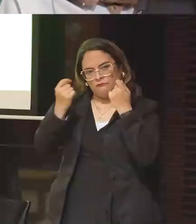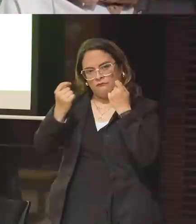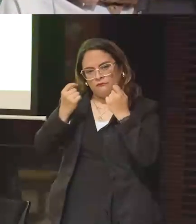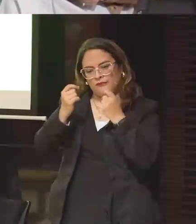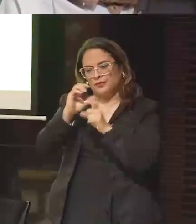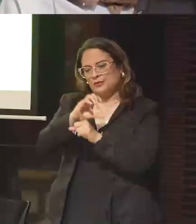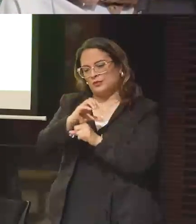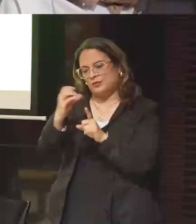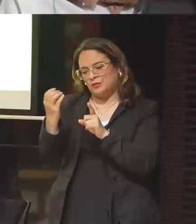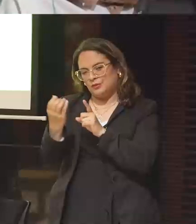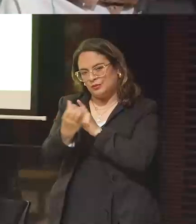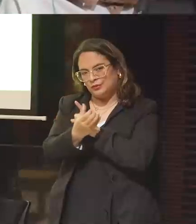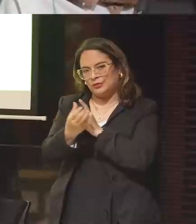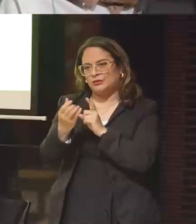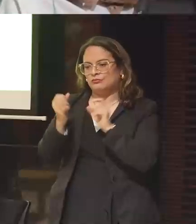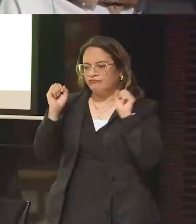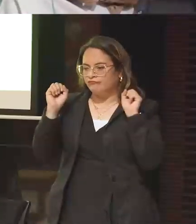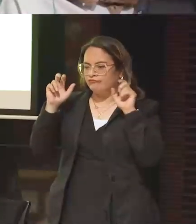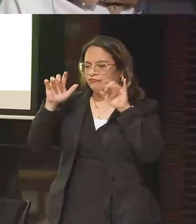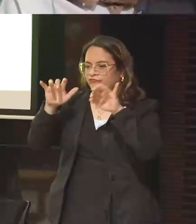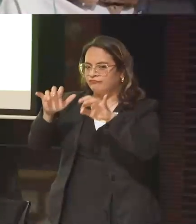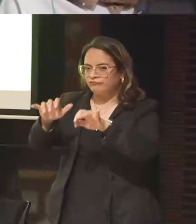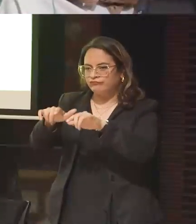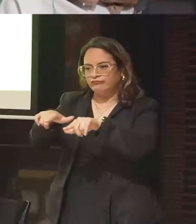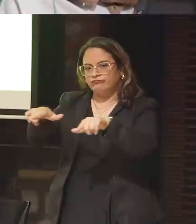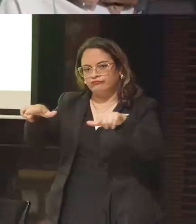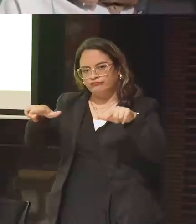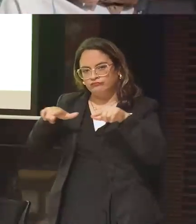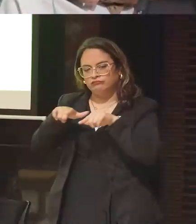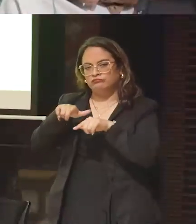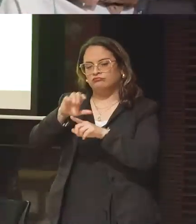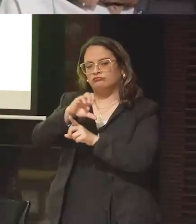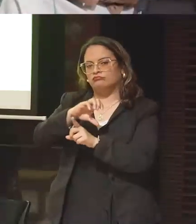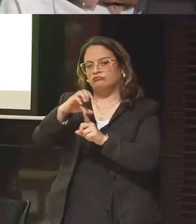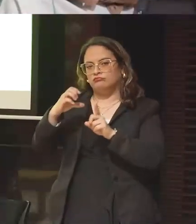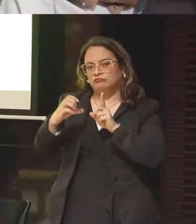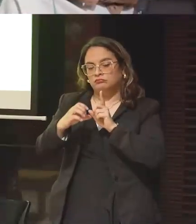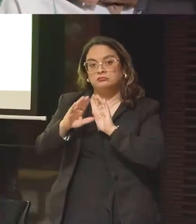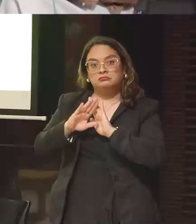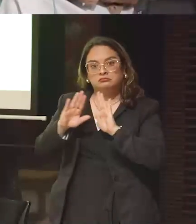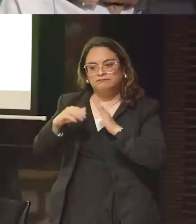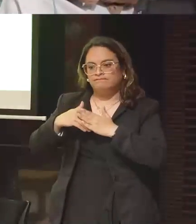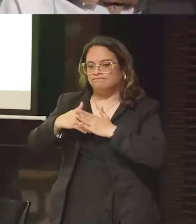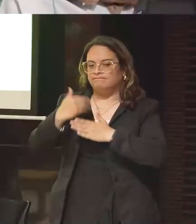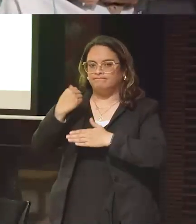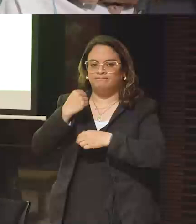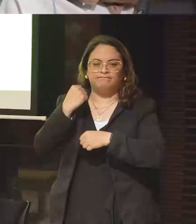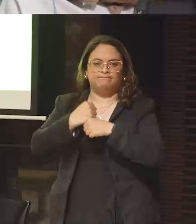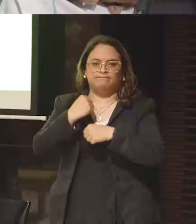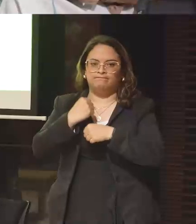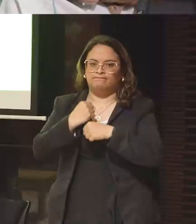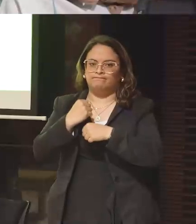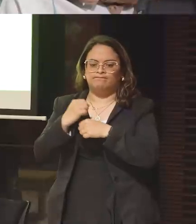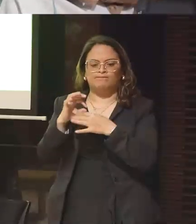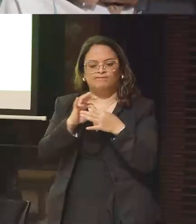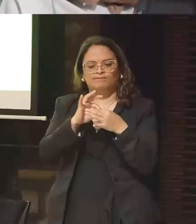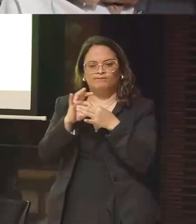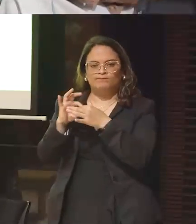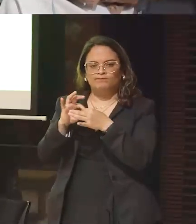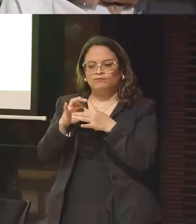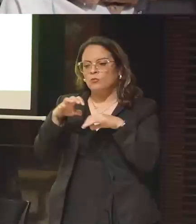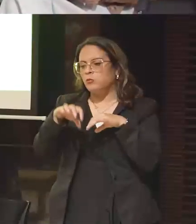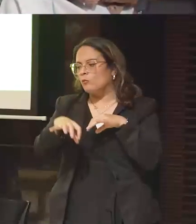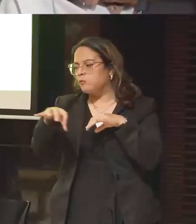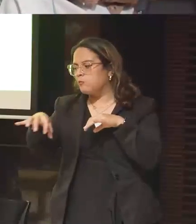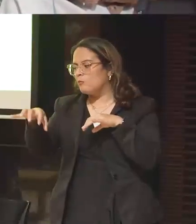la cultura, los eventos culturales, los espacios culturales empiecen a trabajar articuladamente con los comercios que